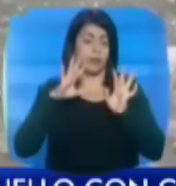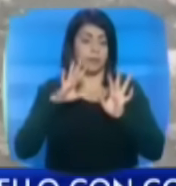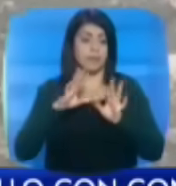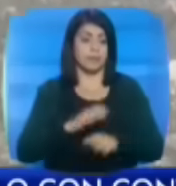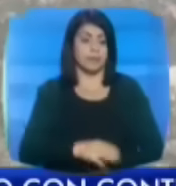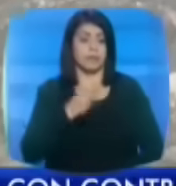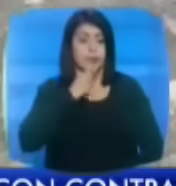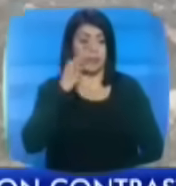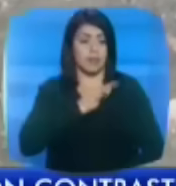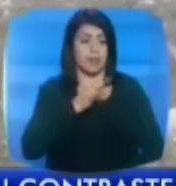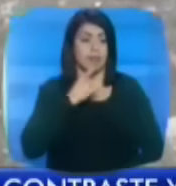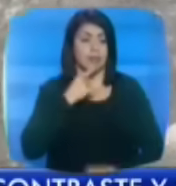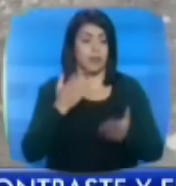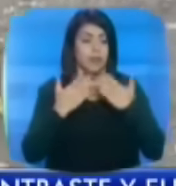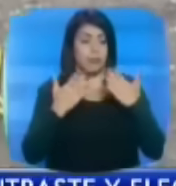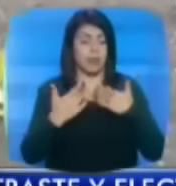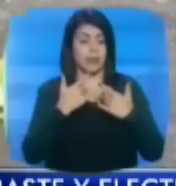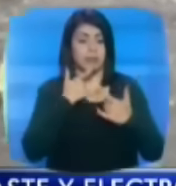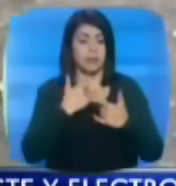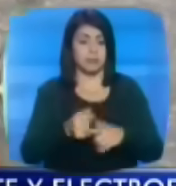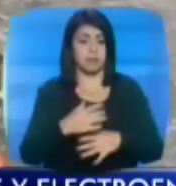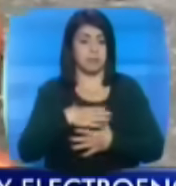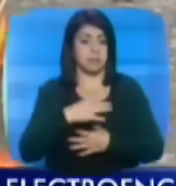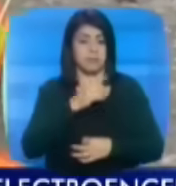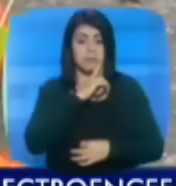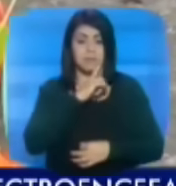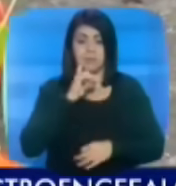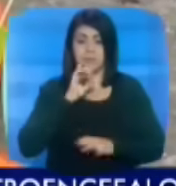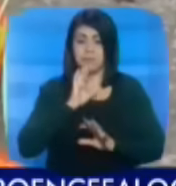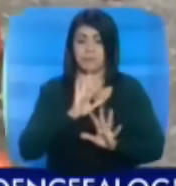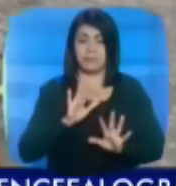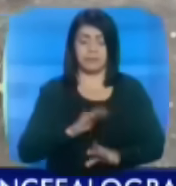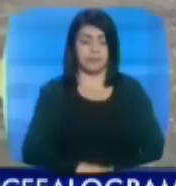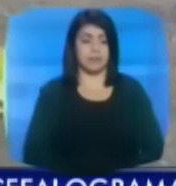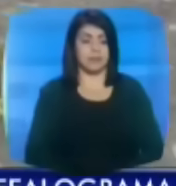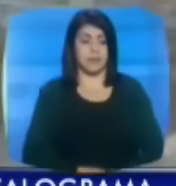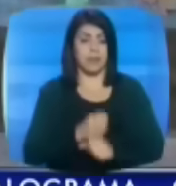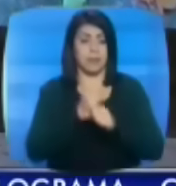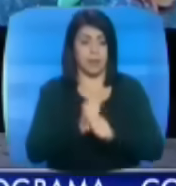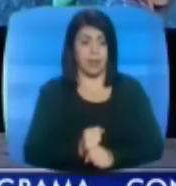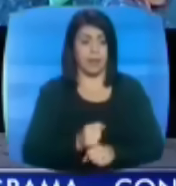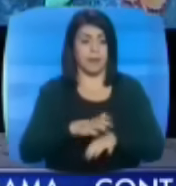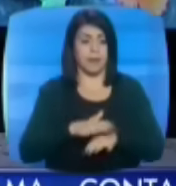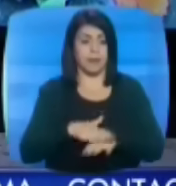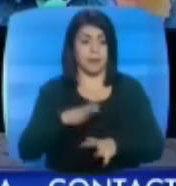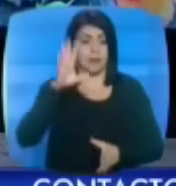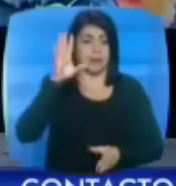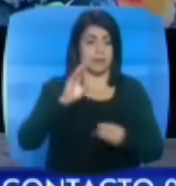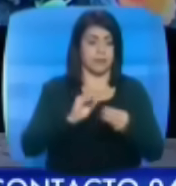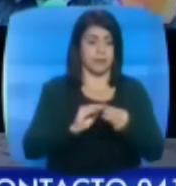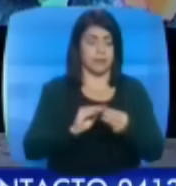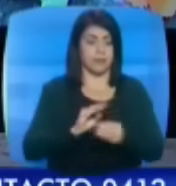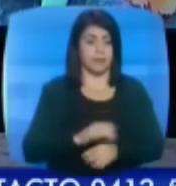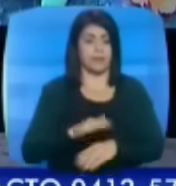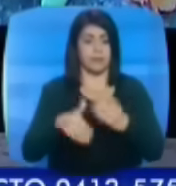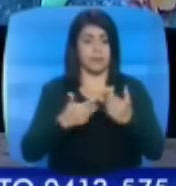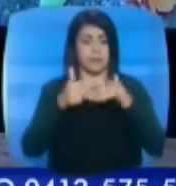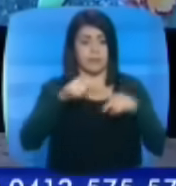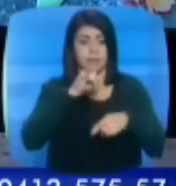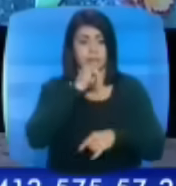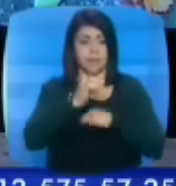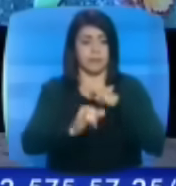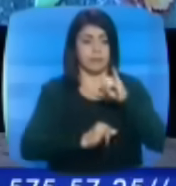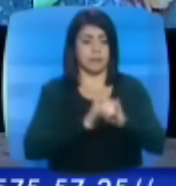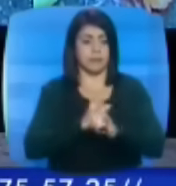Ahí realmente lo que estaba disfrutando ese manjar, no le interesaba el nombre. Toca esperar realmente cuáles serán los resultados entonces. Hasta acá nuestro